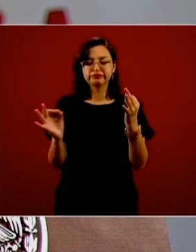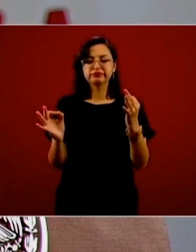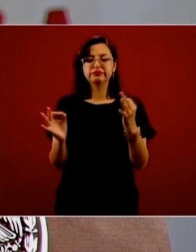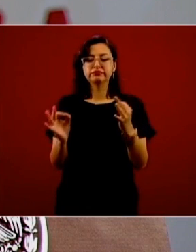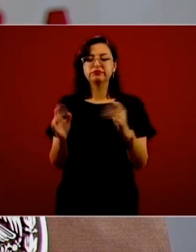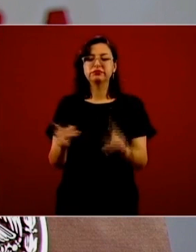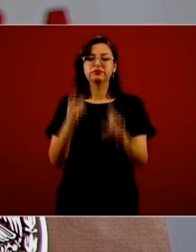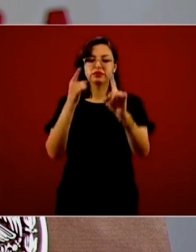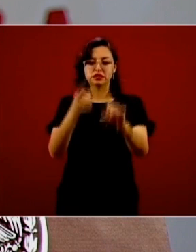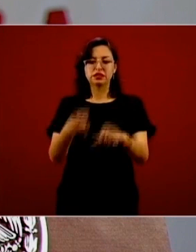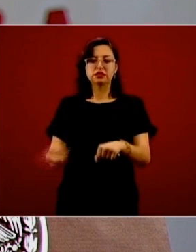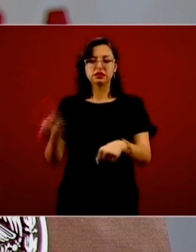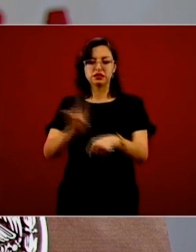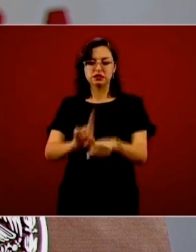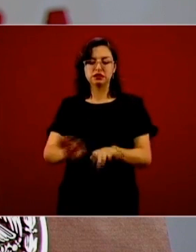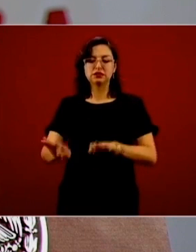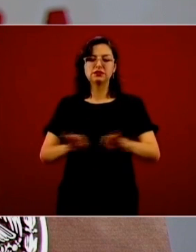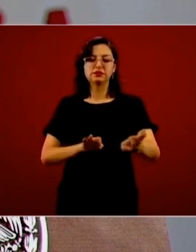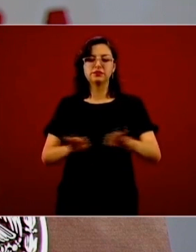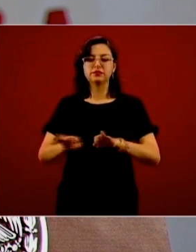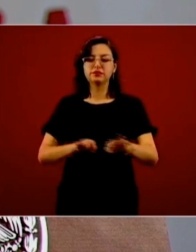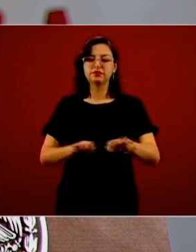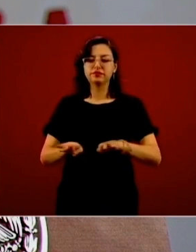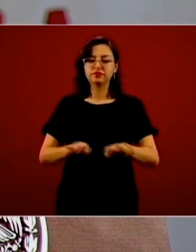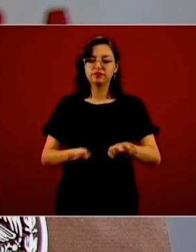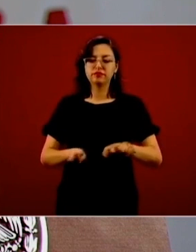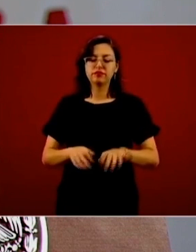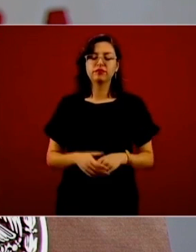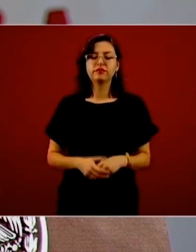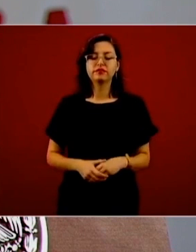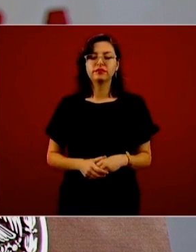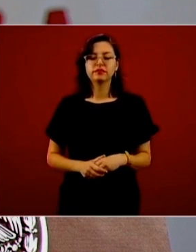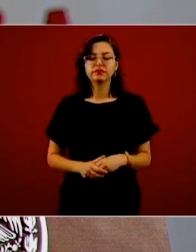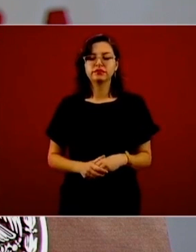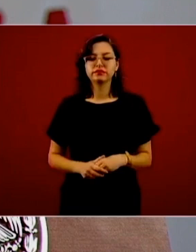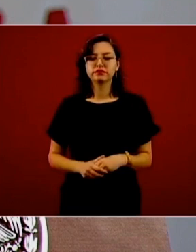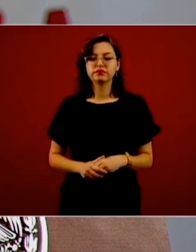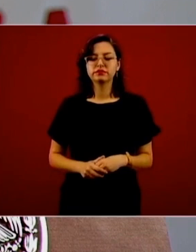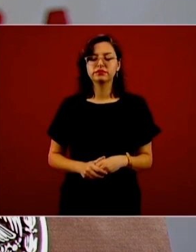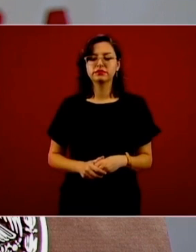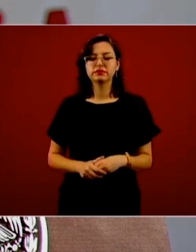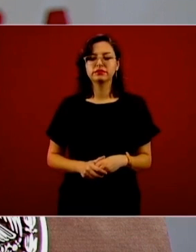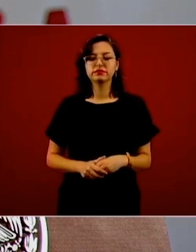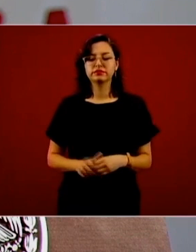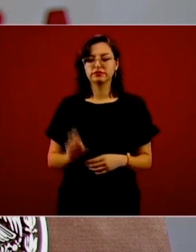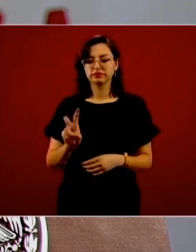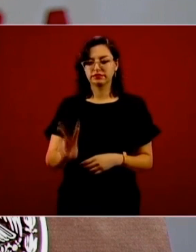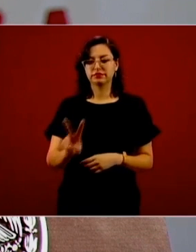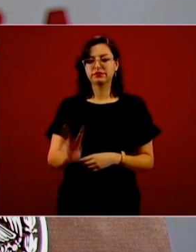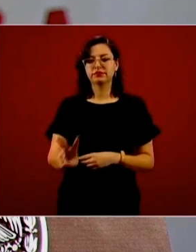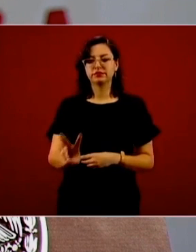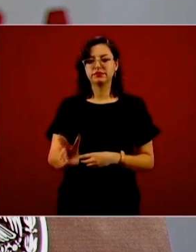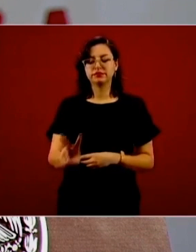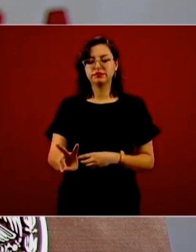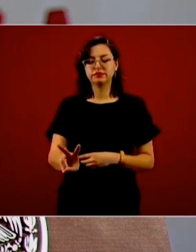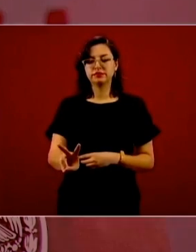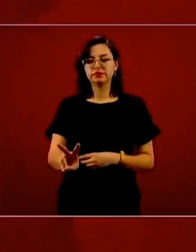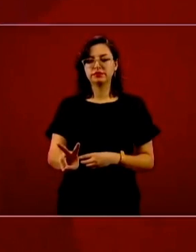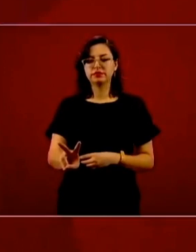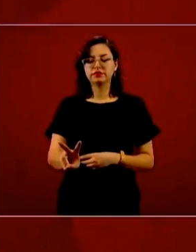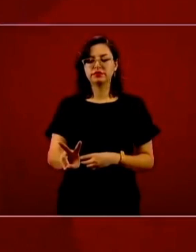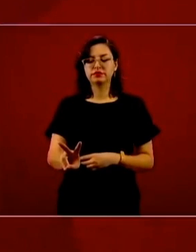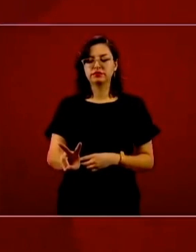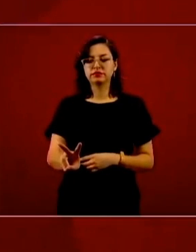Obrador haciendo críticas y los medios de comunicación difundiendo esto que decía el entonces candidato a la presidencia de la República.